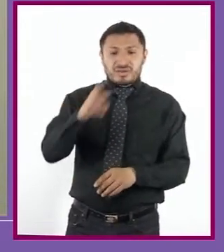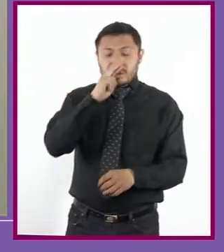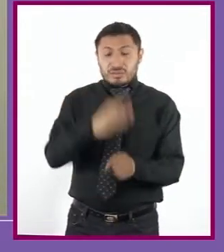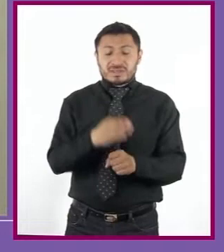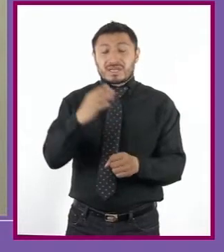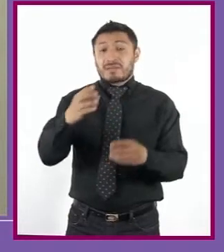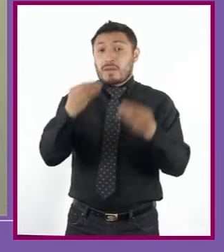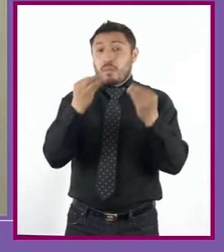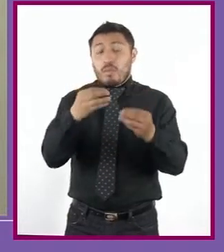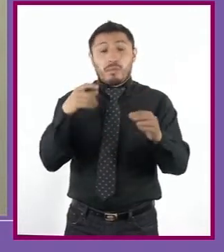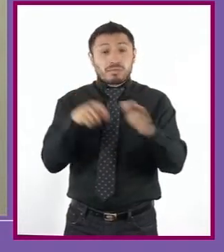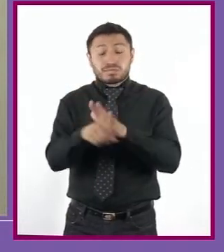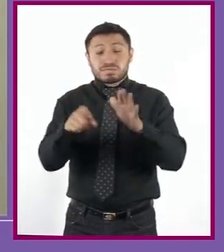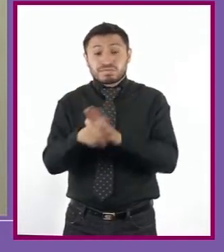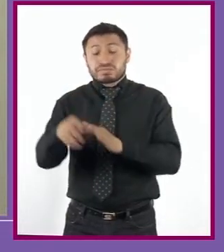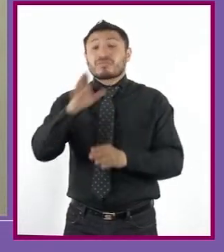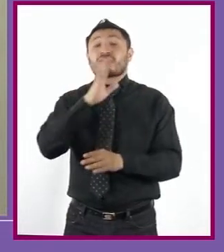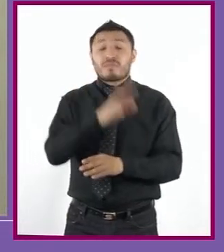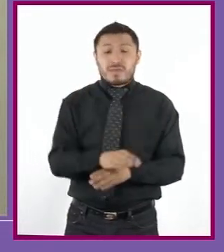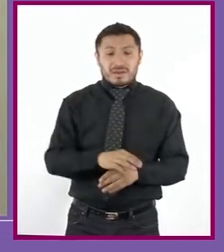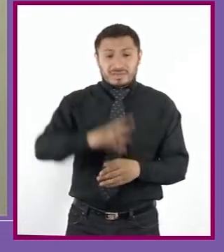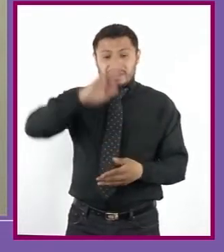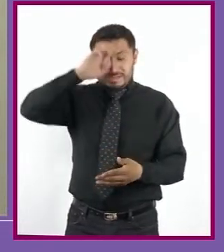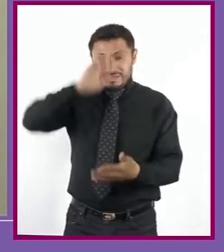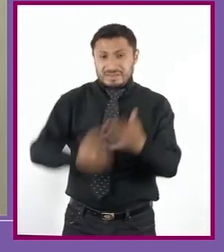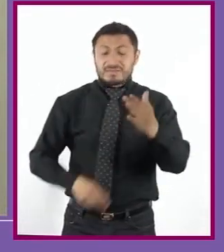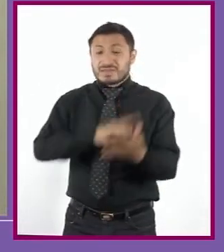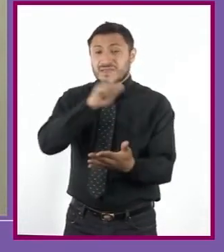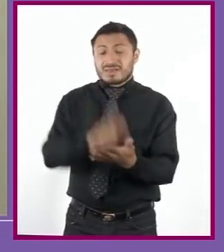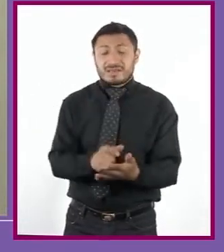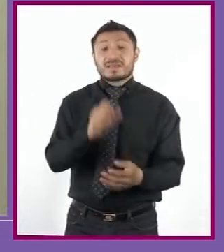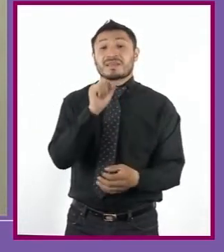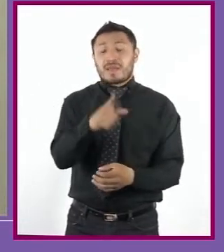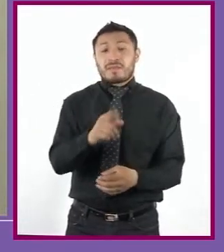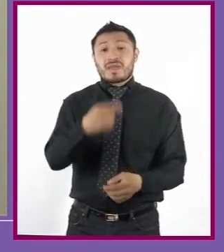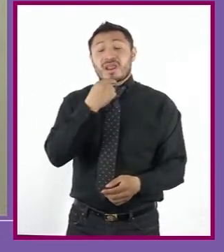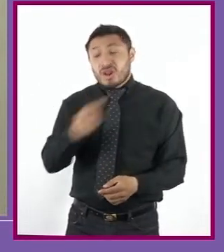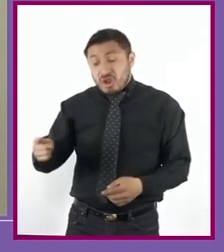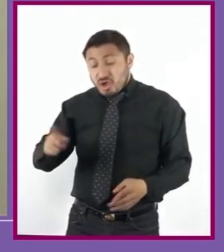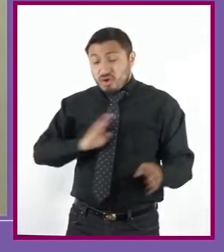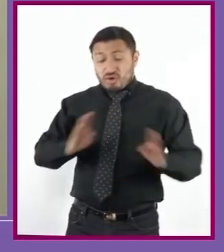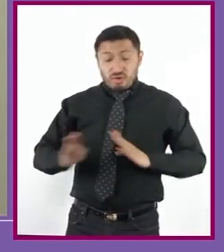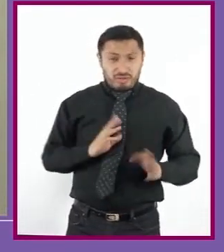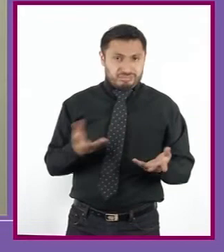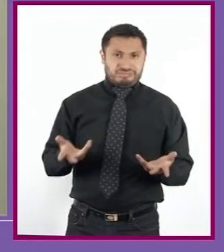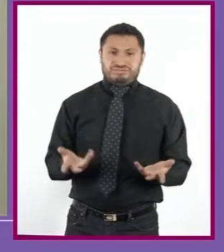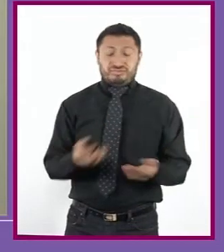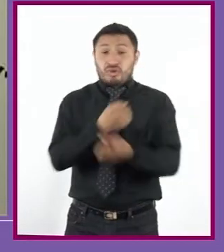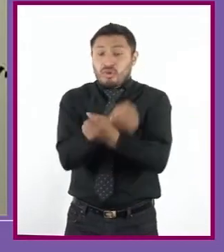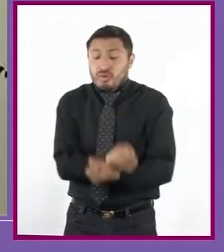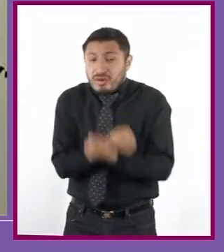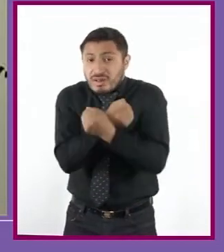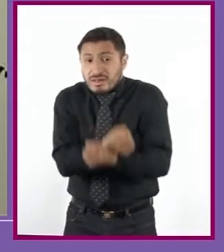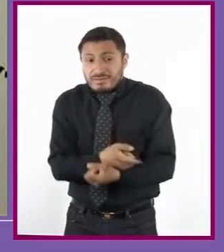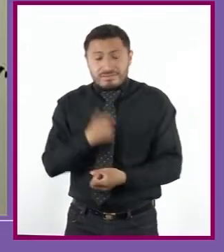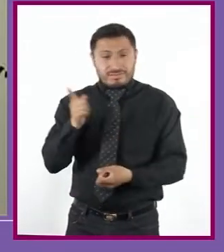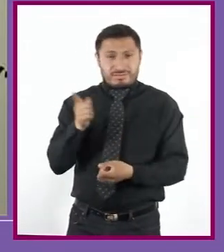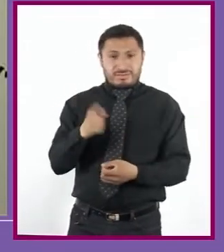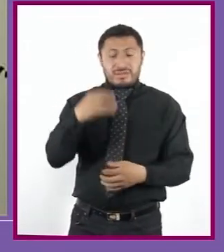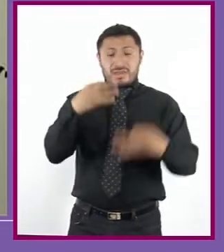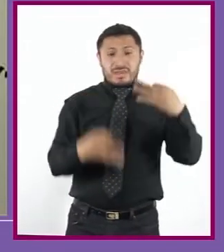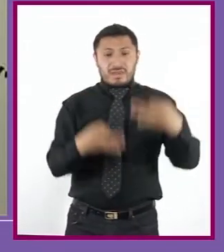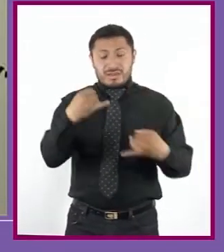humanidad, incluyendo el reclutamiento de niños soldado, asesinatos y esclavitud. El juicio comenzó el 6 de diciembre